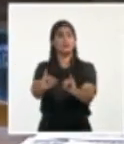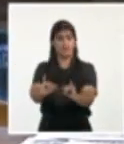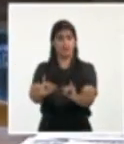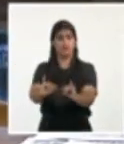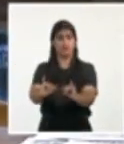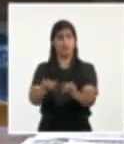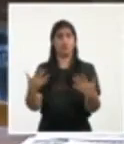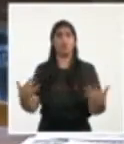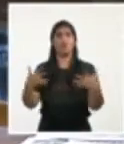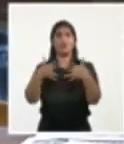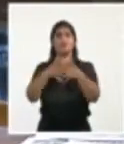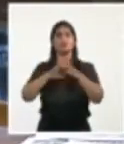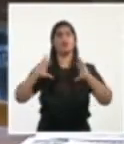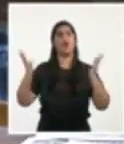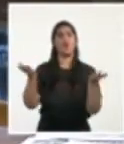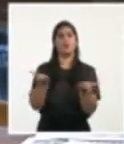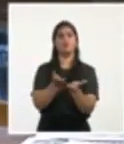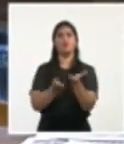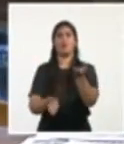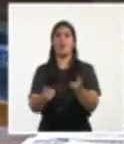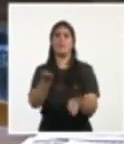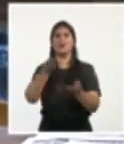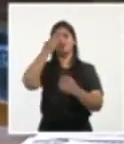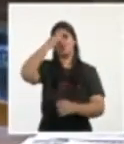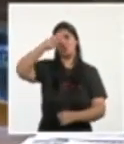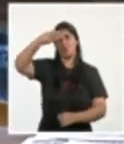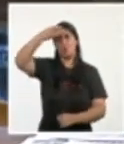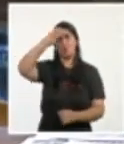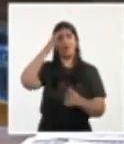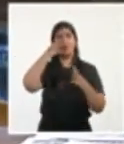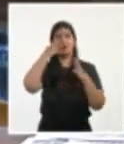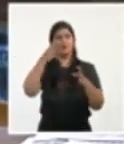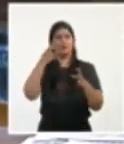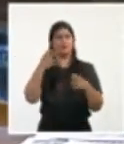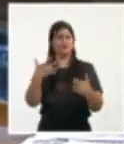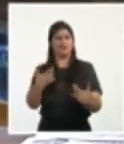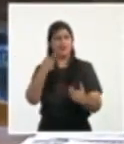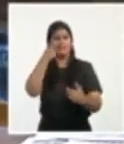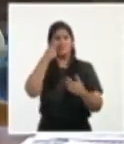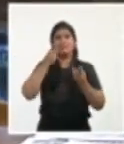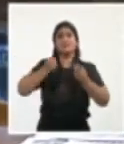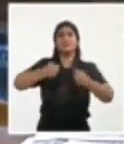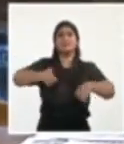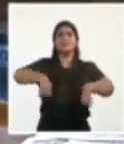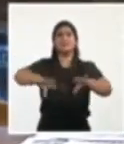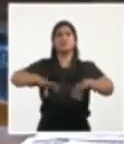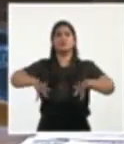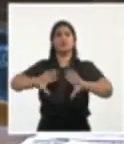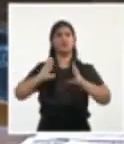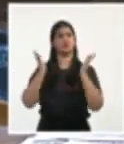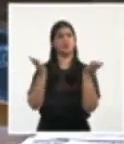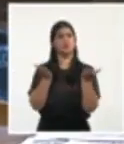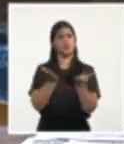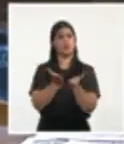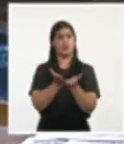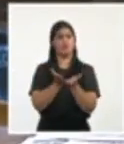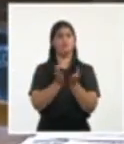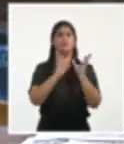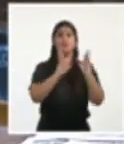mundo. Y es importante que no dejemos de vernos alejados del contexto internacional, no solo en indicadores, sino también en